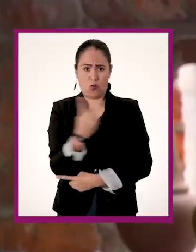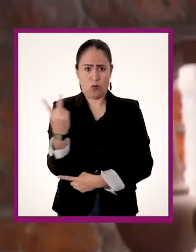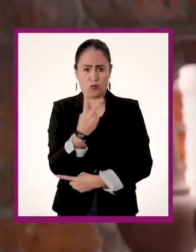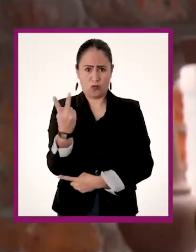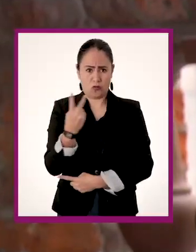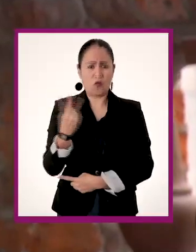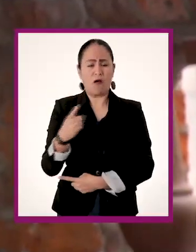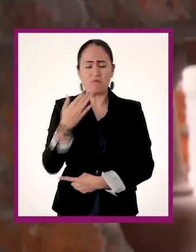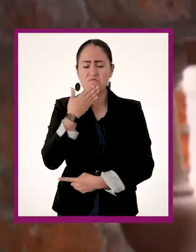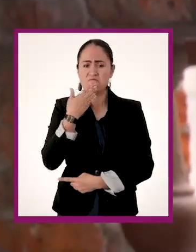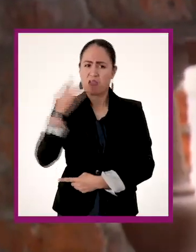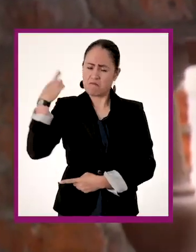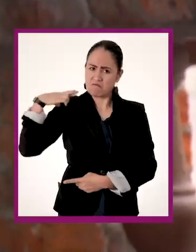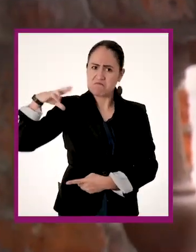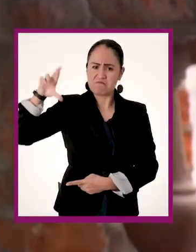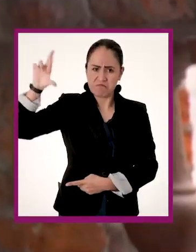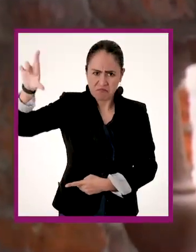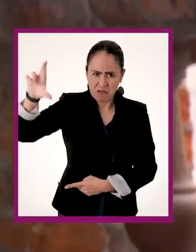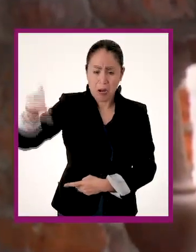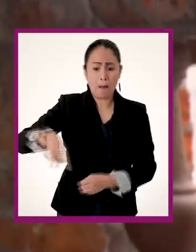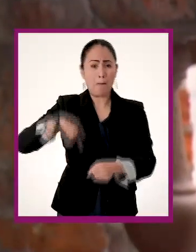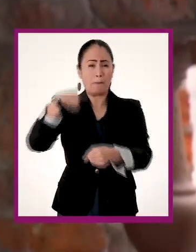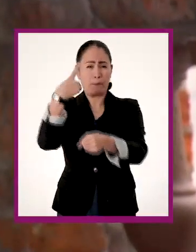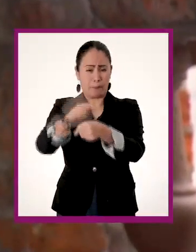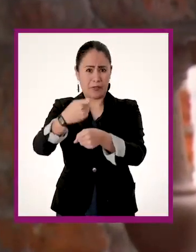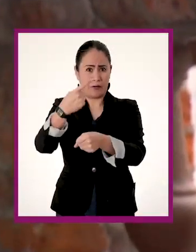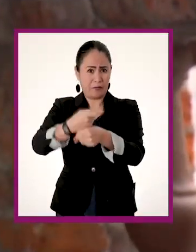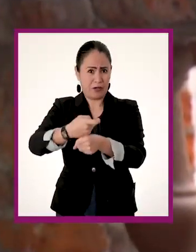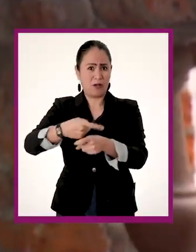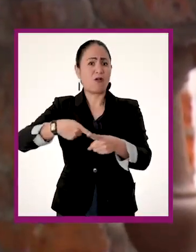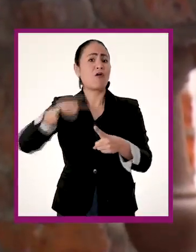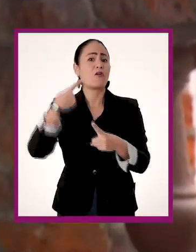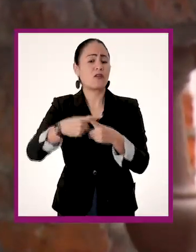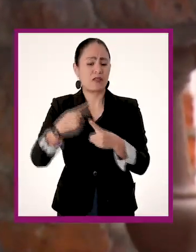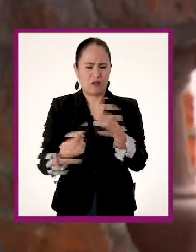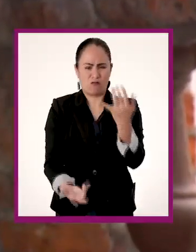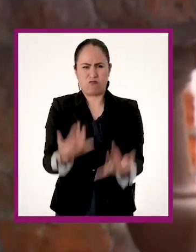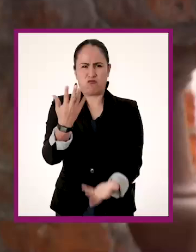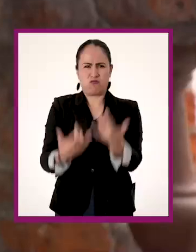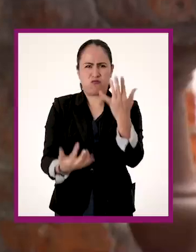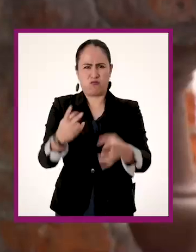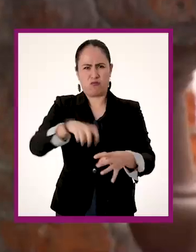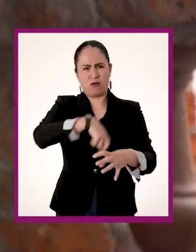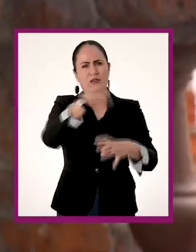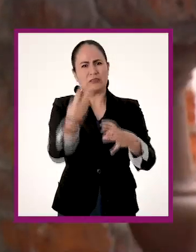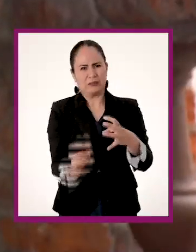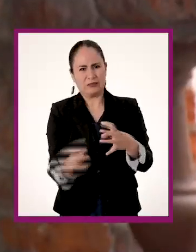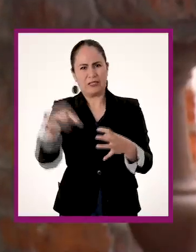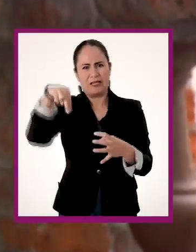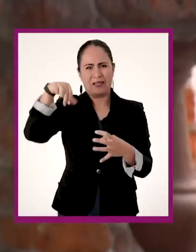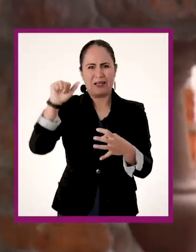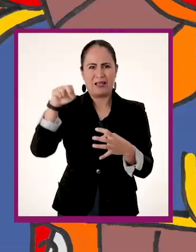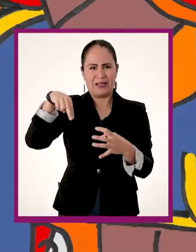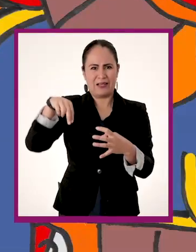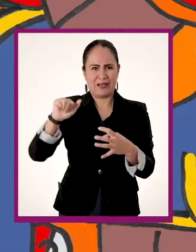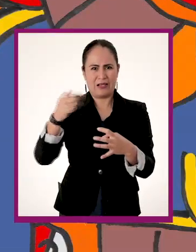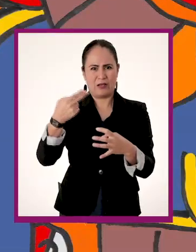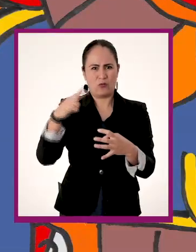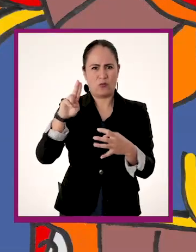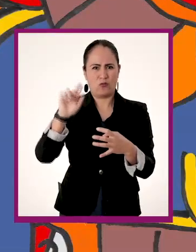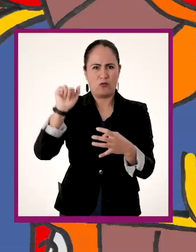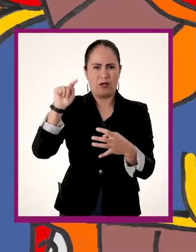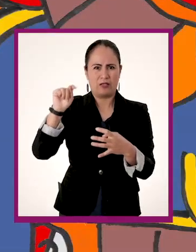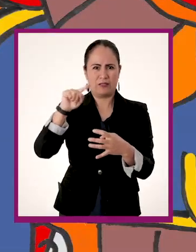ambos se animan. Ambos participan en el sacrificio. El primero en lanzarse a la hoguera